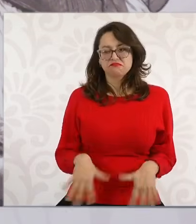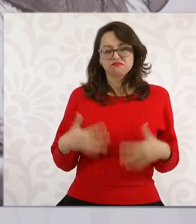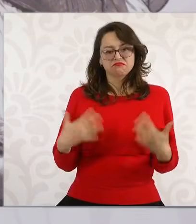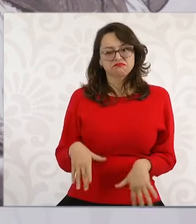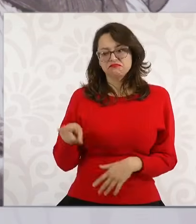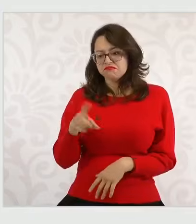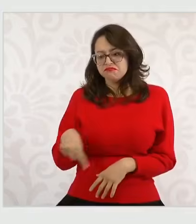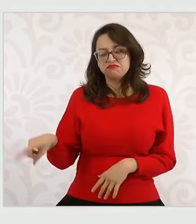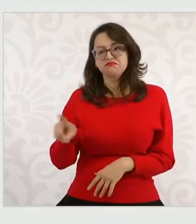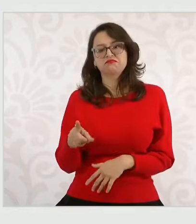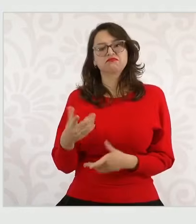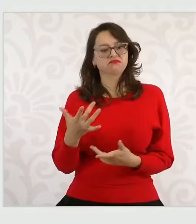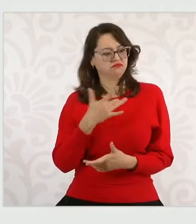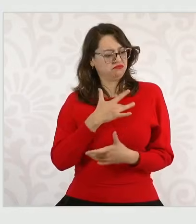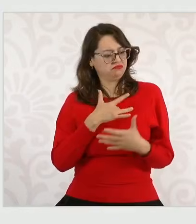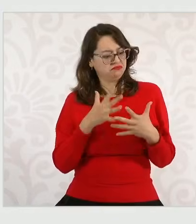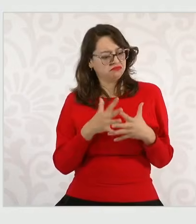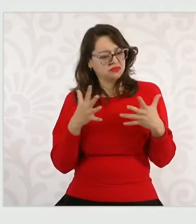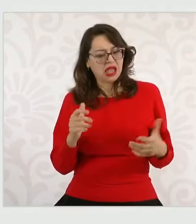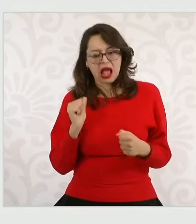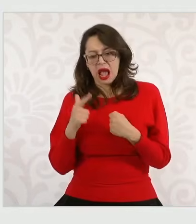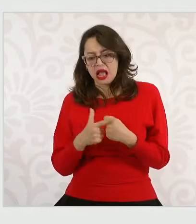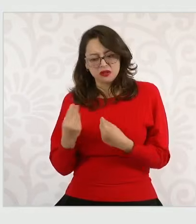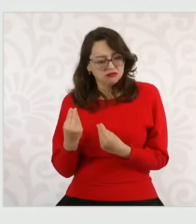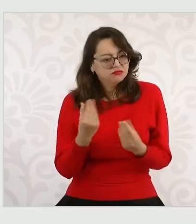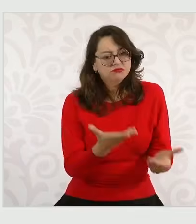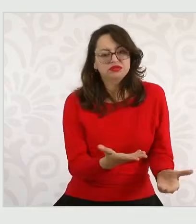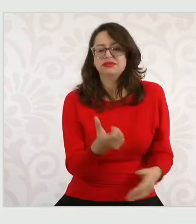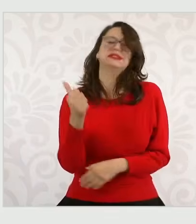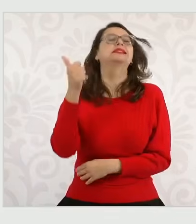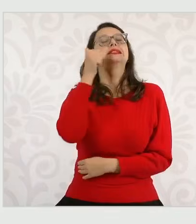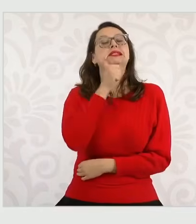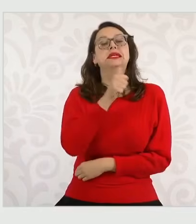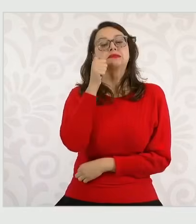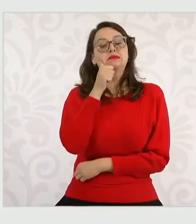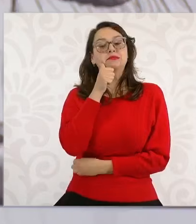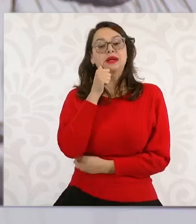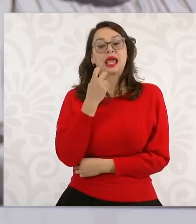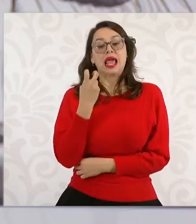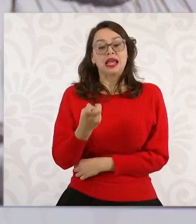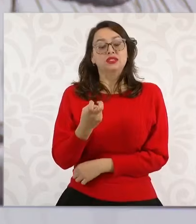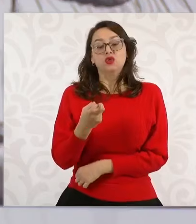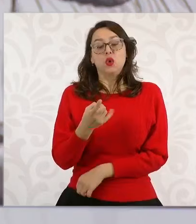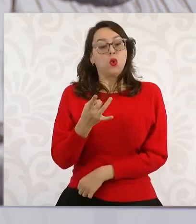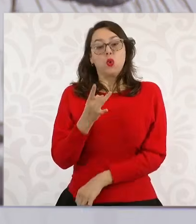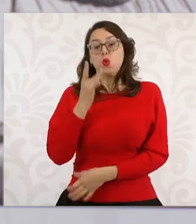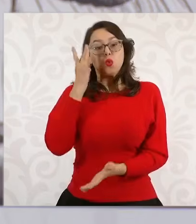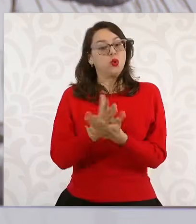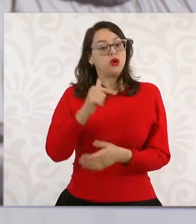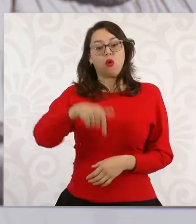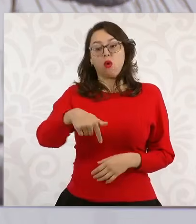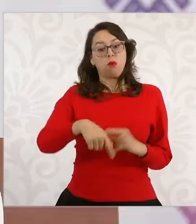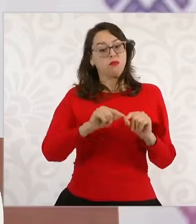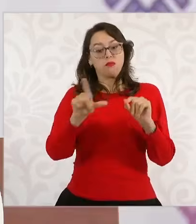para poder siempre dar algo. Es algo único, único, único.